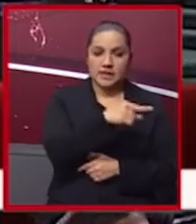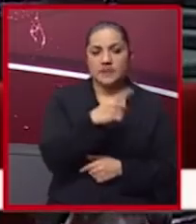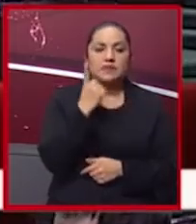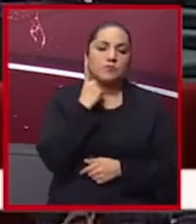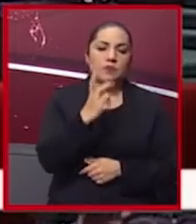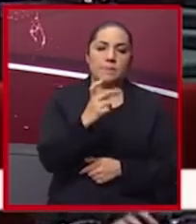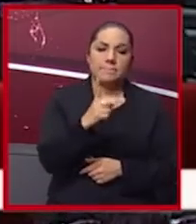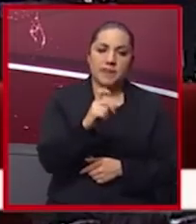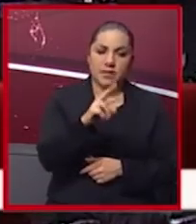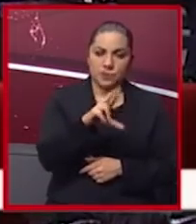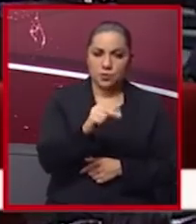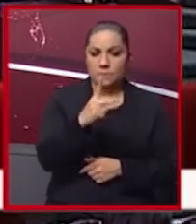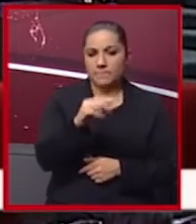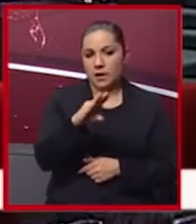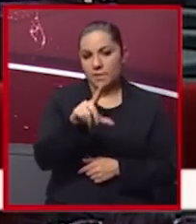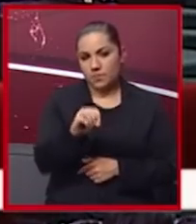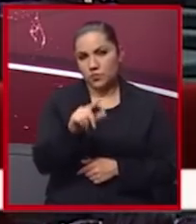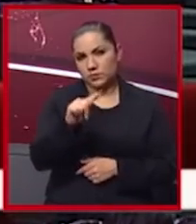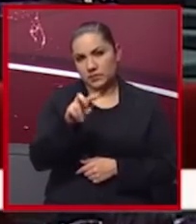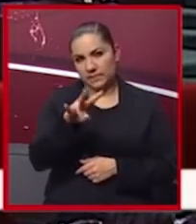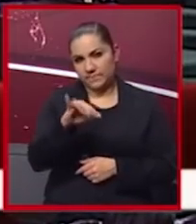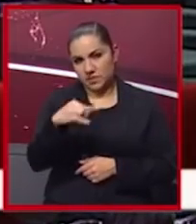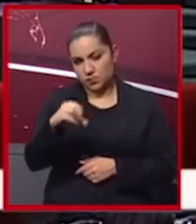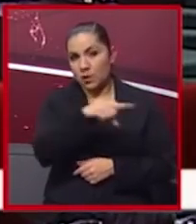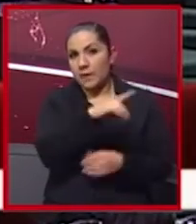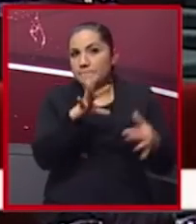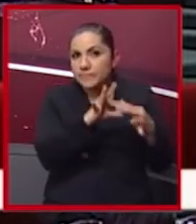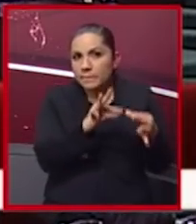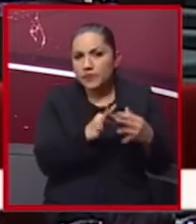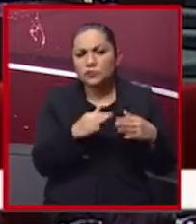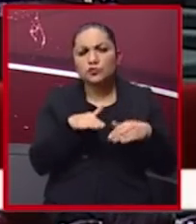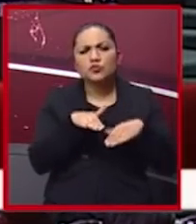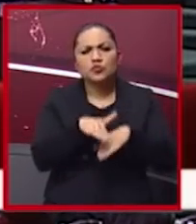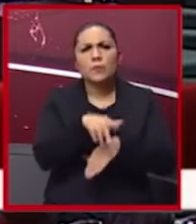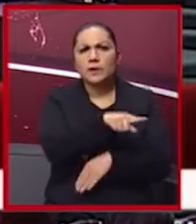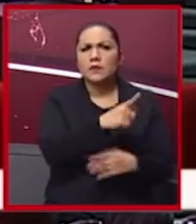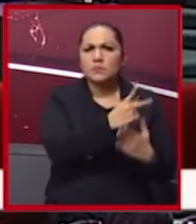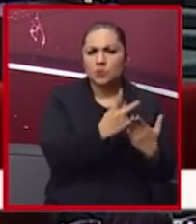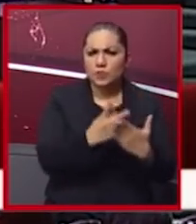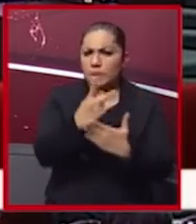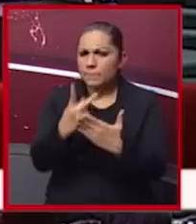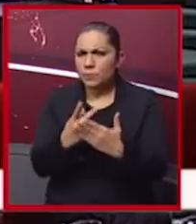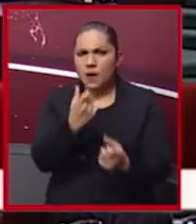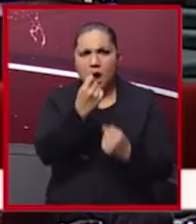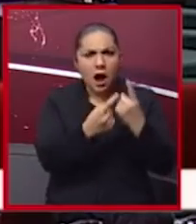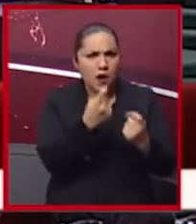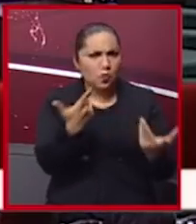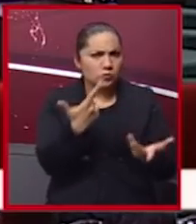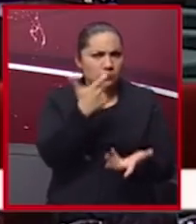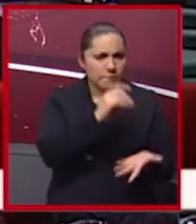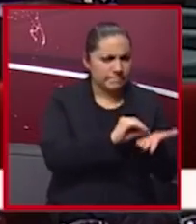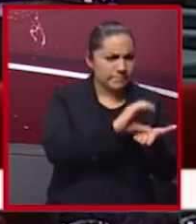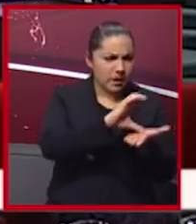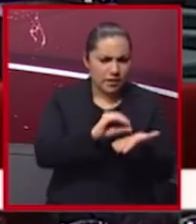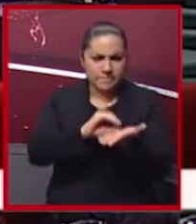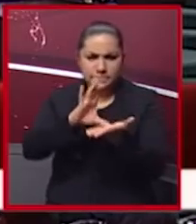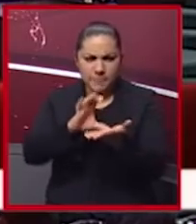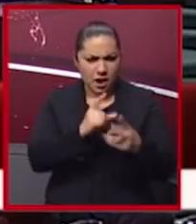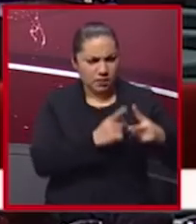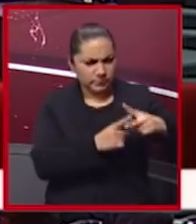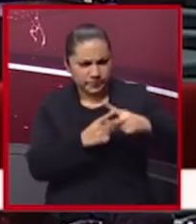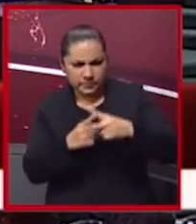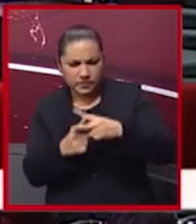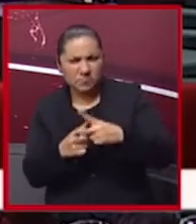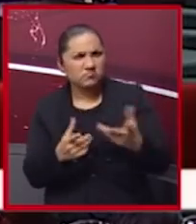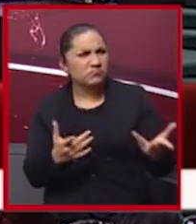sobre la meta de recaudación del impuesto y el incremento en gasto de ciertos programas, ya que los recursos destinados no podrán responder a los egresos planteados.